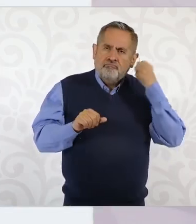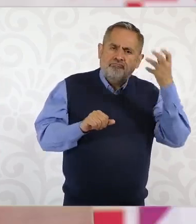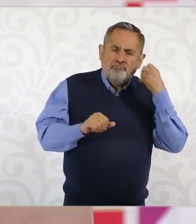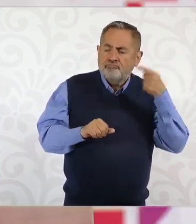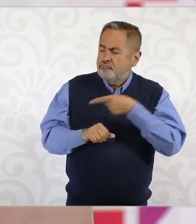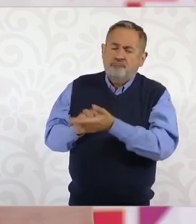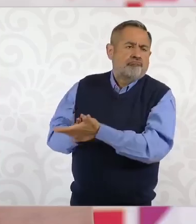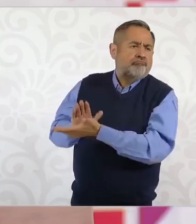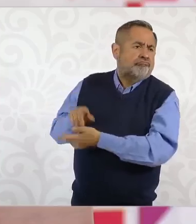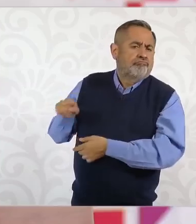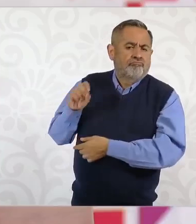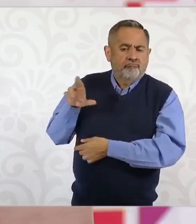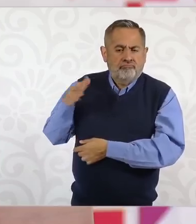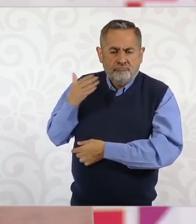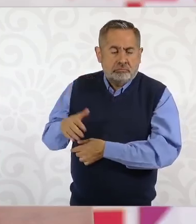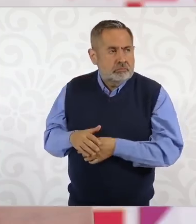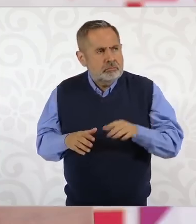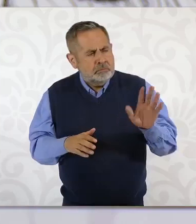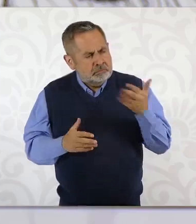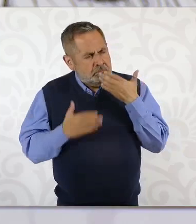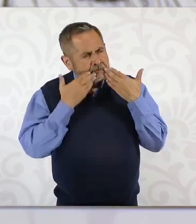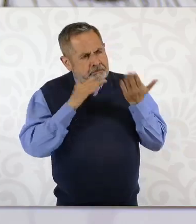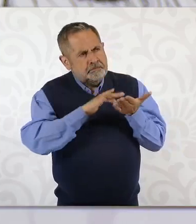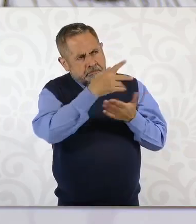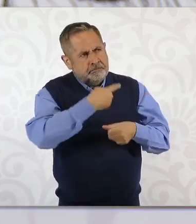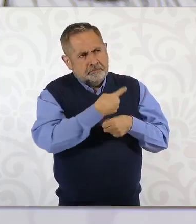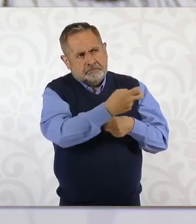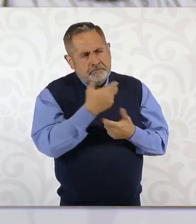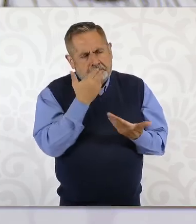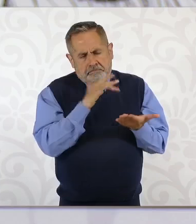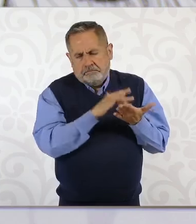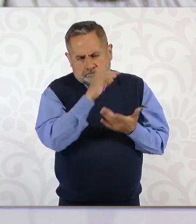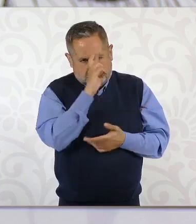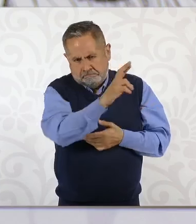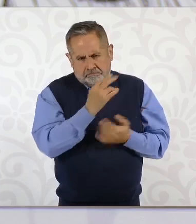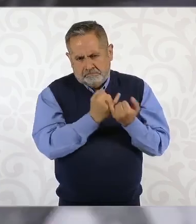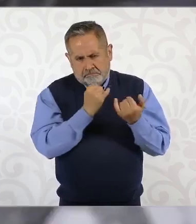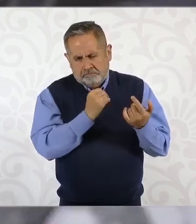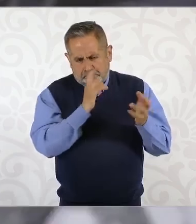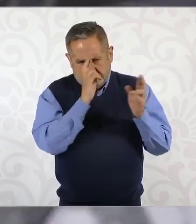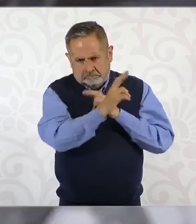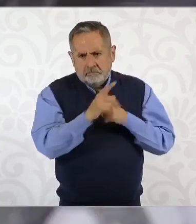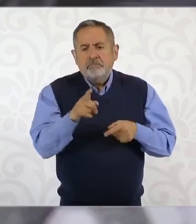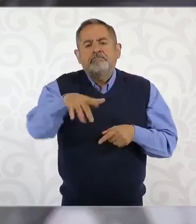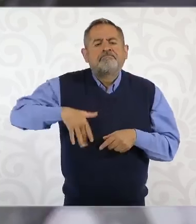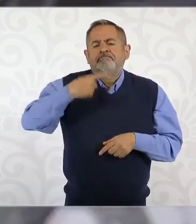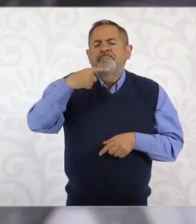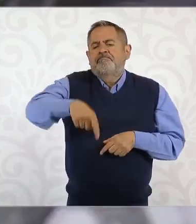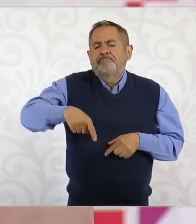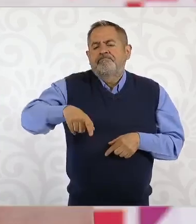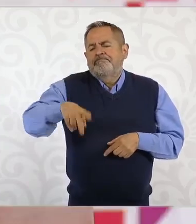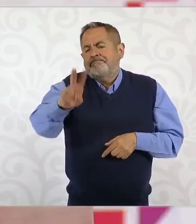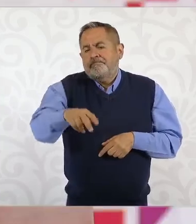Omar, y Omar pues también agradeció la invitación. Lo que tú dices es cierto, unas